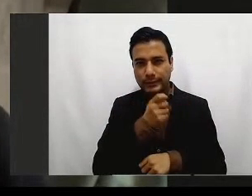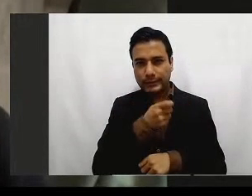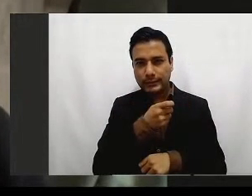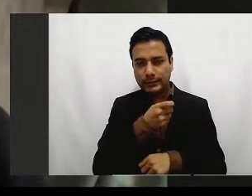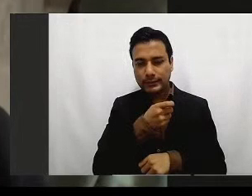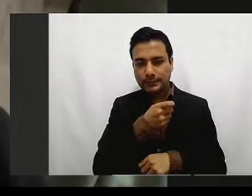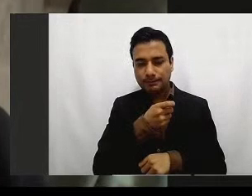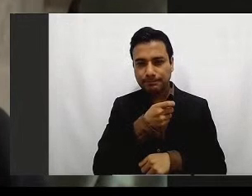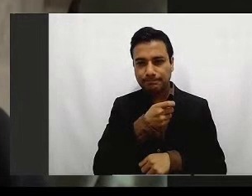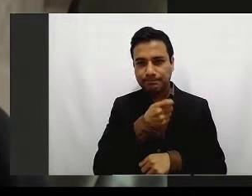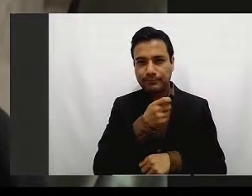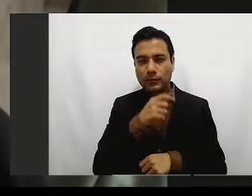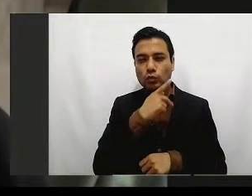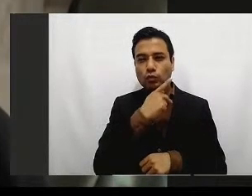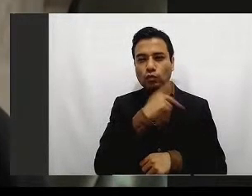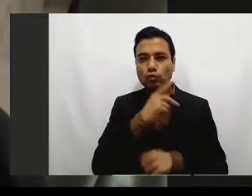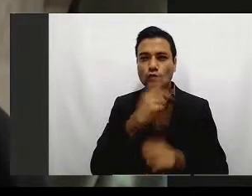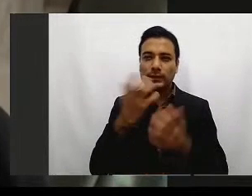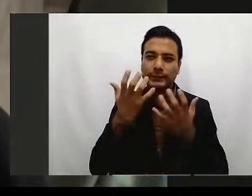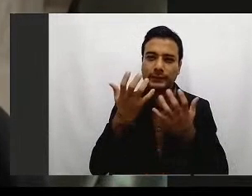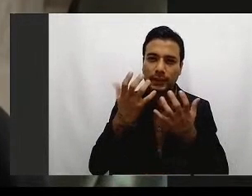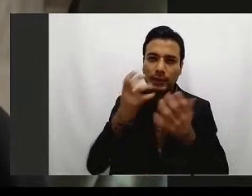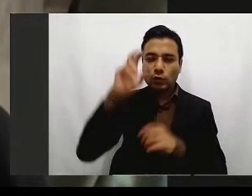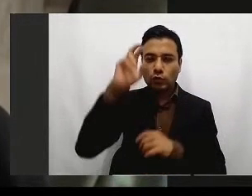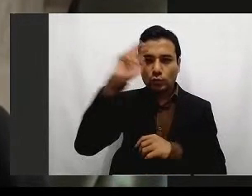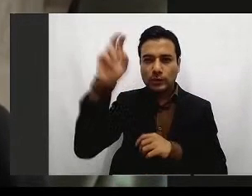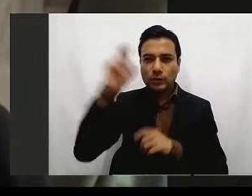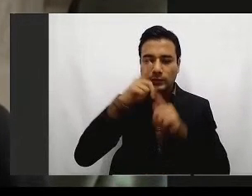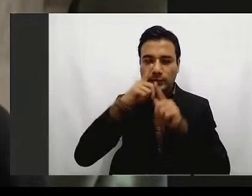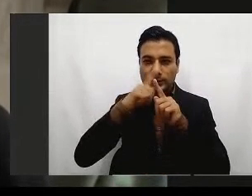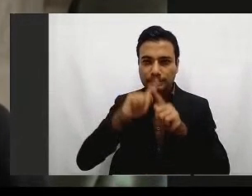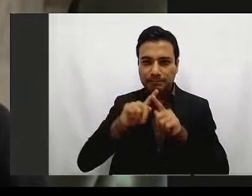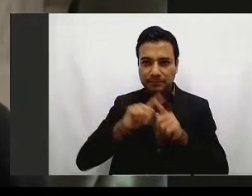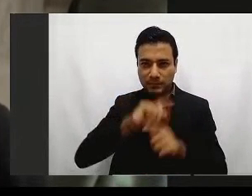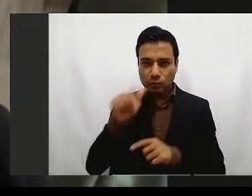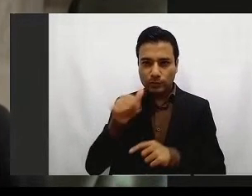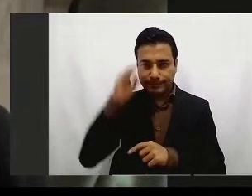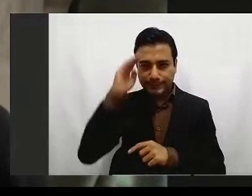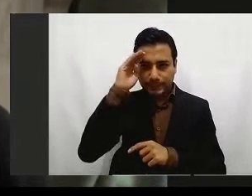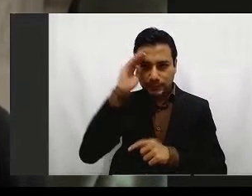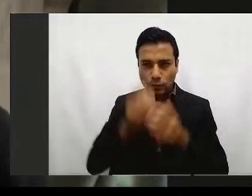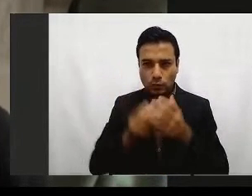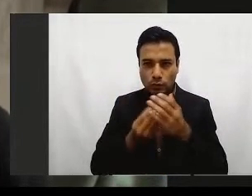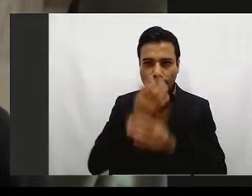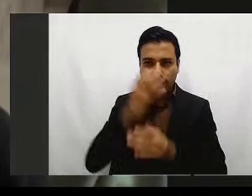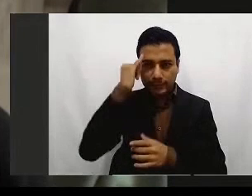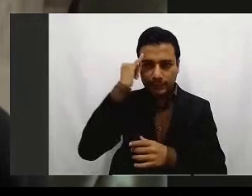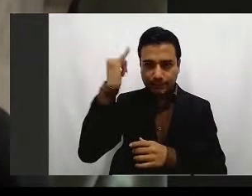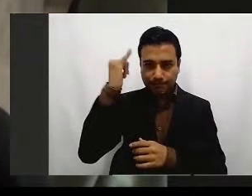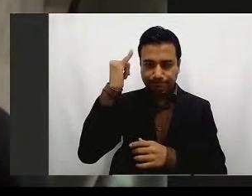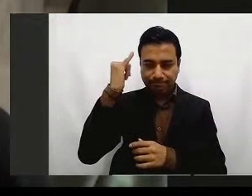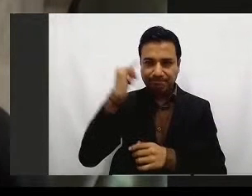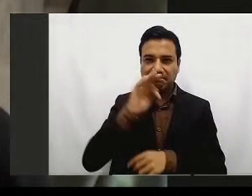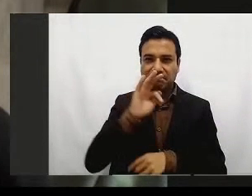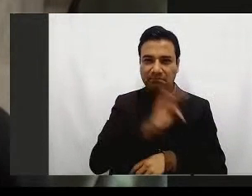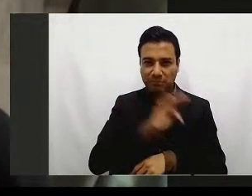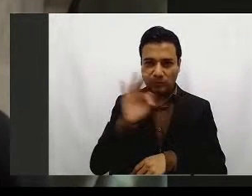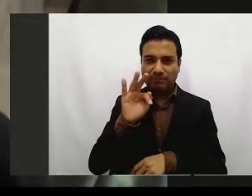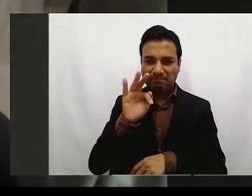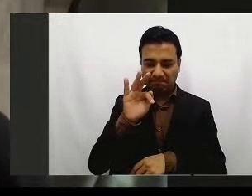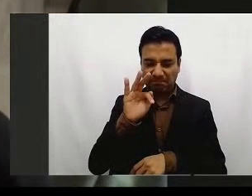de los anhelos, las esperanzas y pensar en nuevas formas de regresar de más